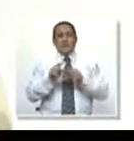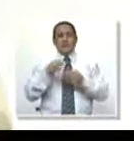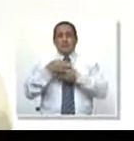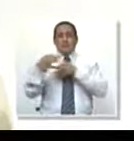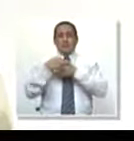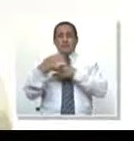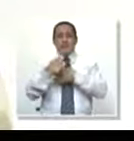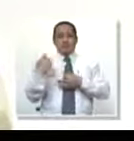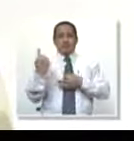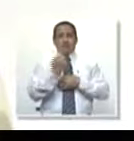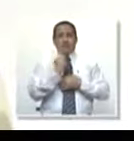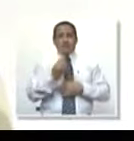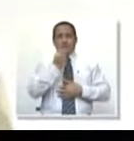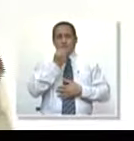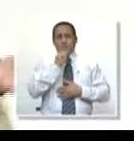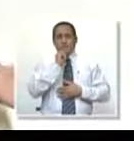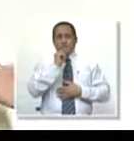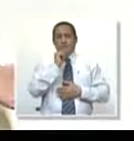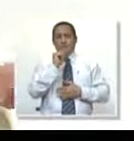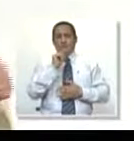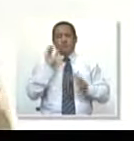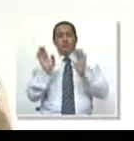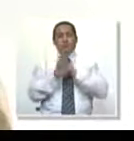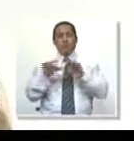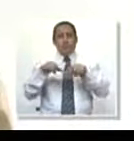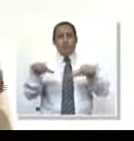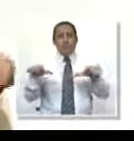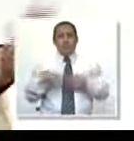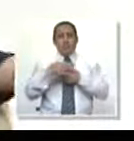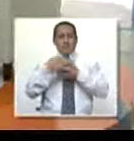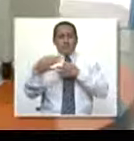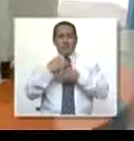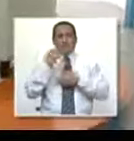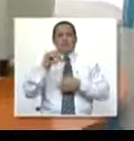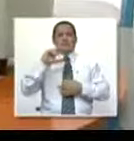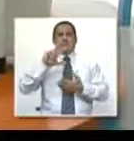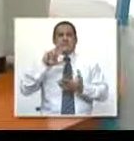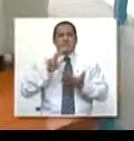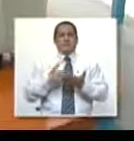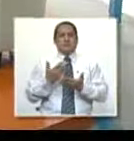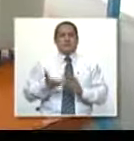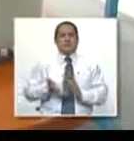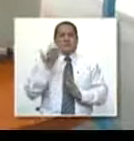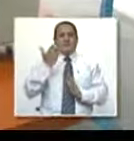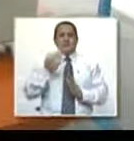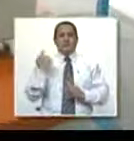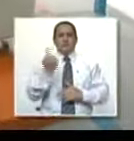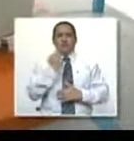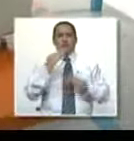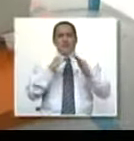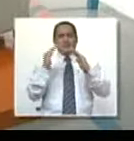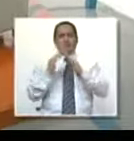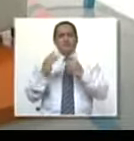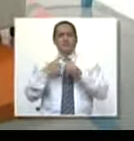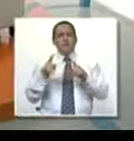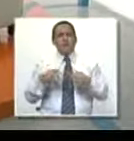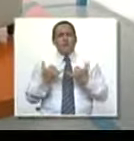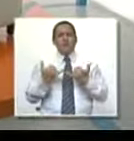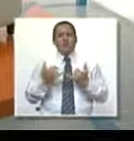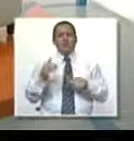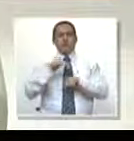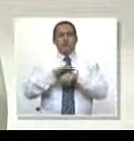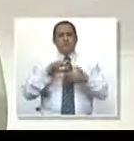Rurales va a ver que la desnutrición en el ámbito rural es tres veces en promedio más alta que en el ámbito urbano Sí pero ahora mismo